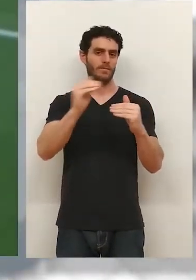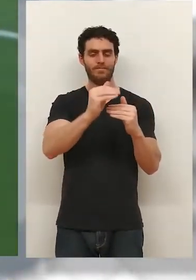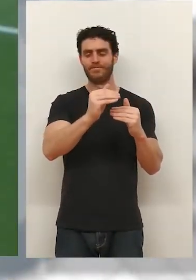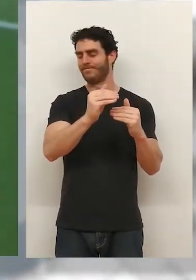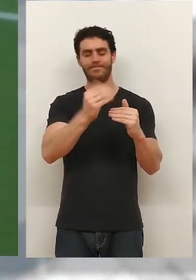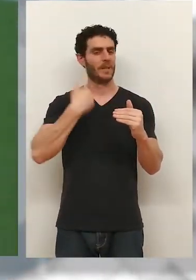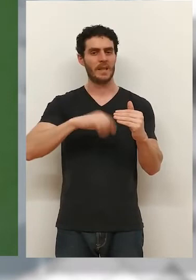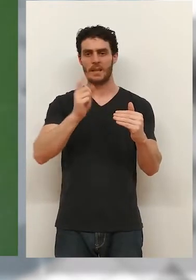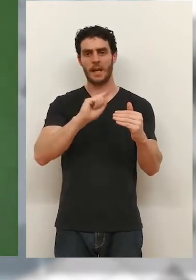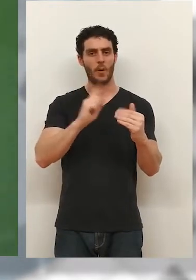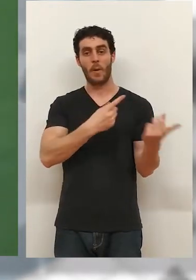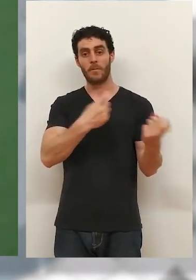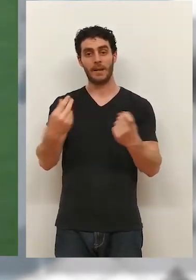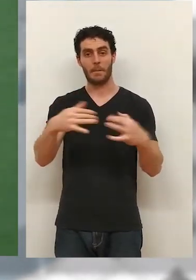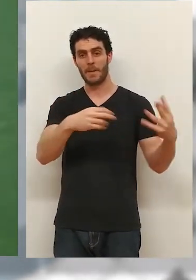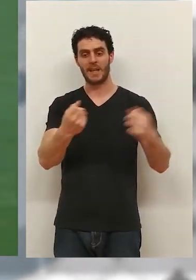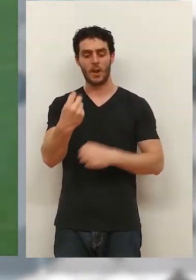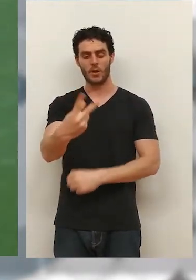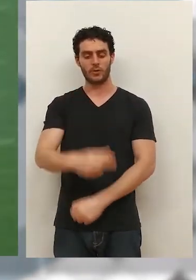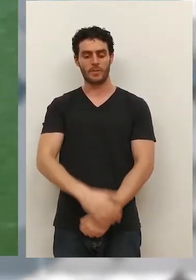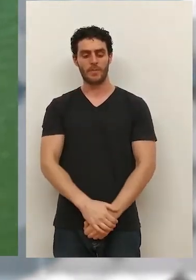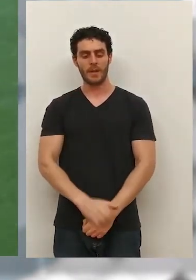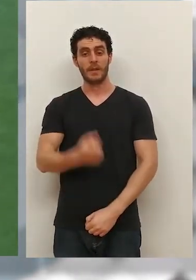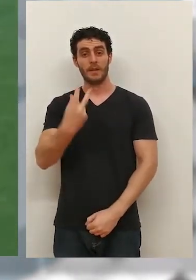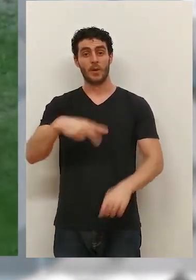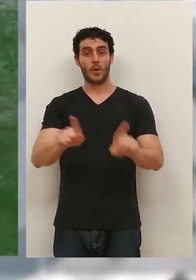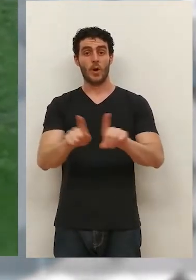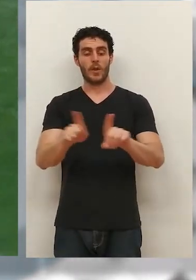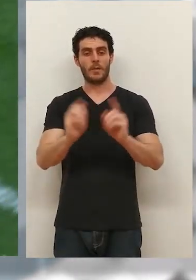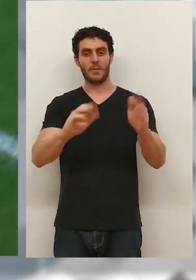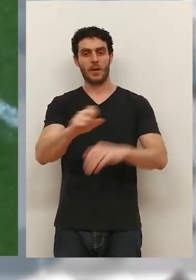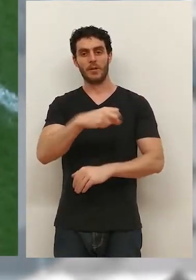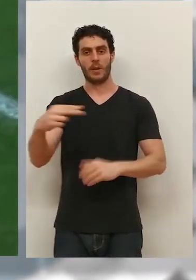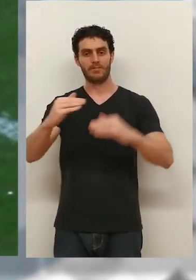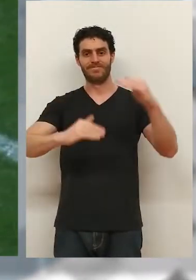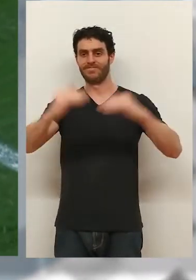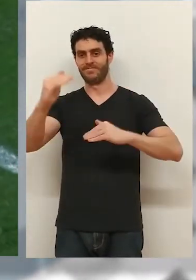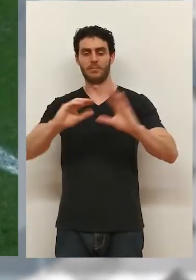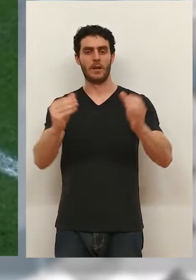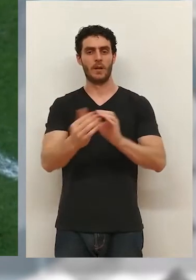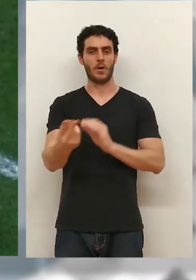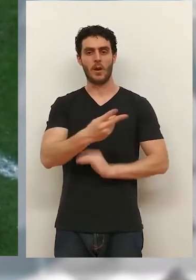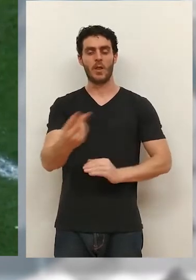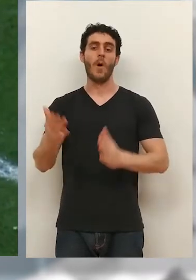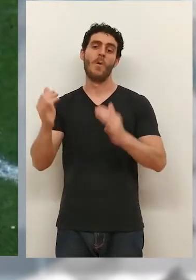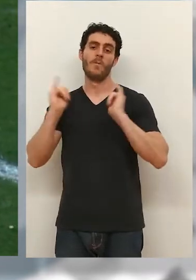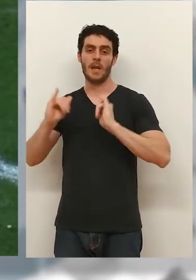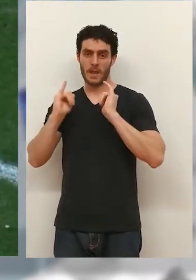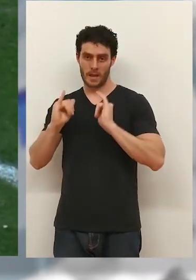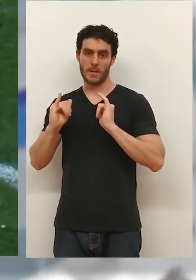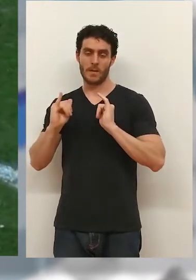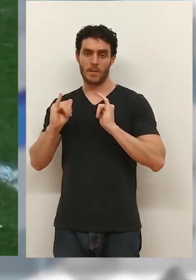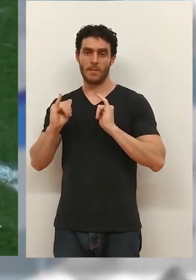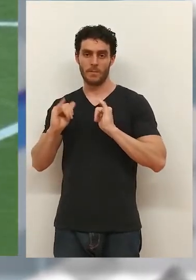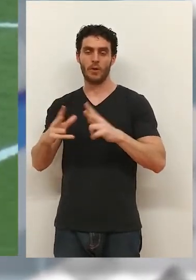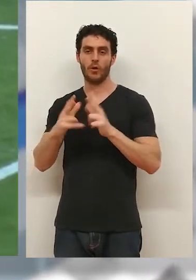Linier había anulado el tanto por un inexistente fuera de juego. Y así terminó el encuentro, con la Sociedad salvada y